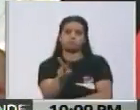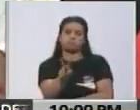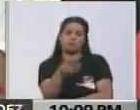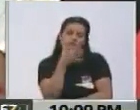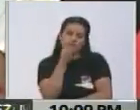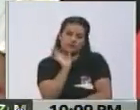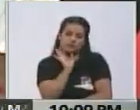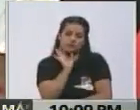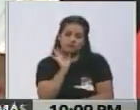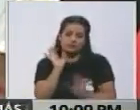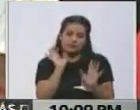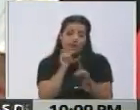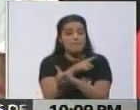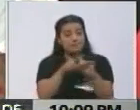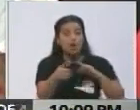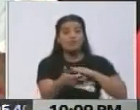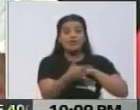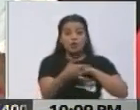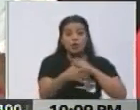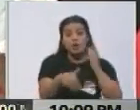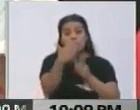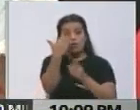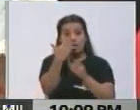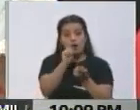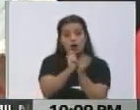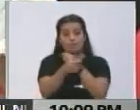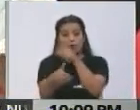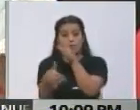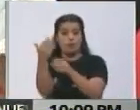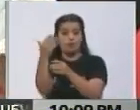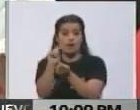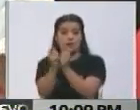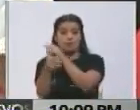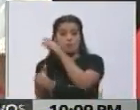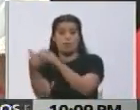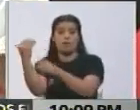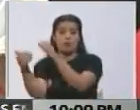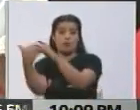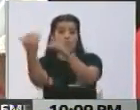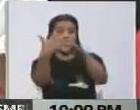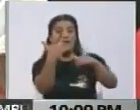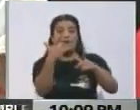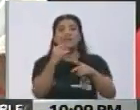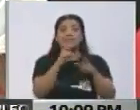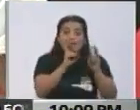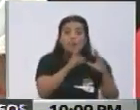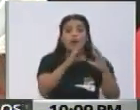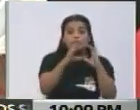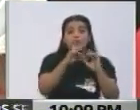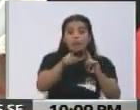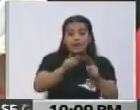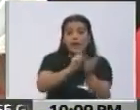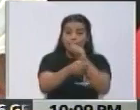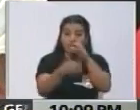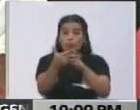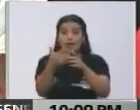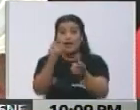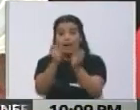Desde el punto de vista la tecnología mutó, cambió todos los sistemas comunicacionales, los códigos comunicacionales.